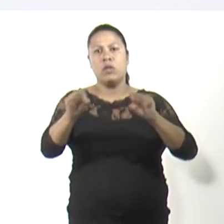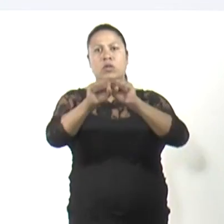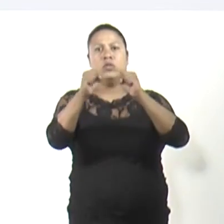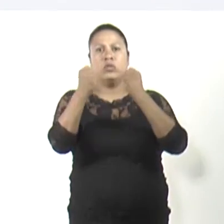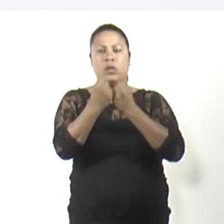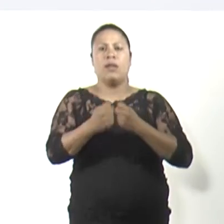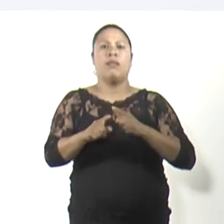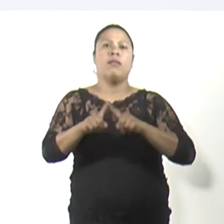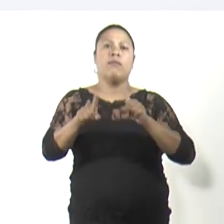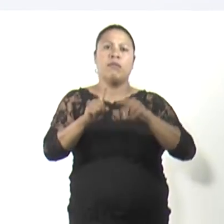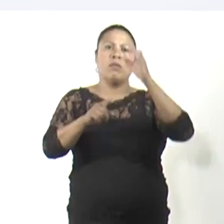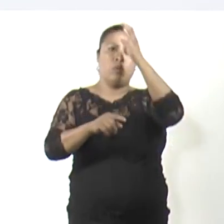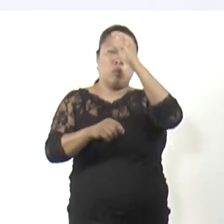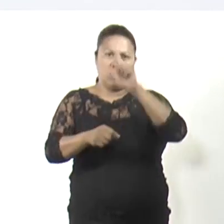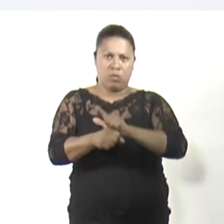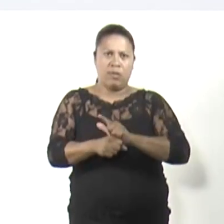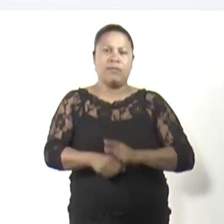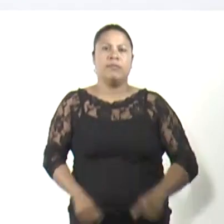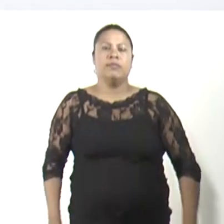el ámbito cultural.